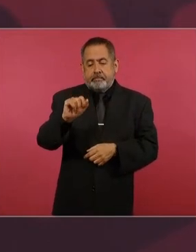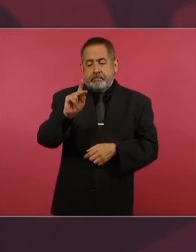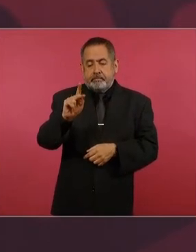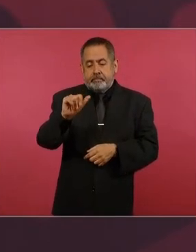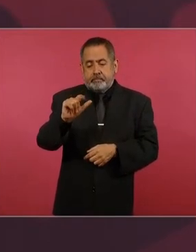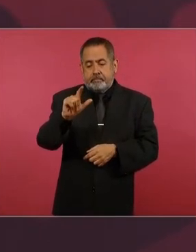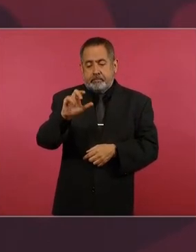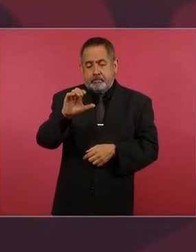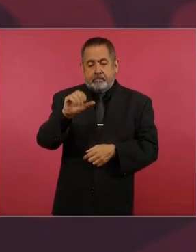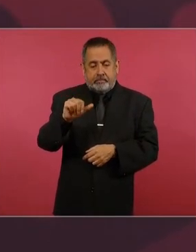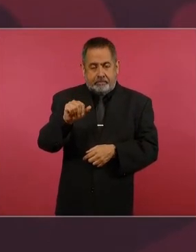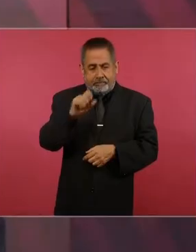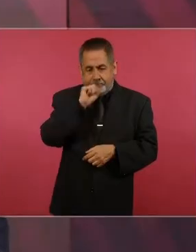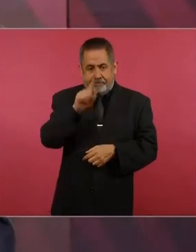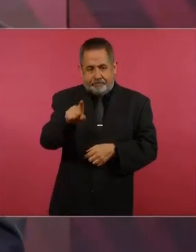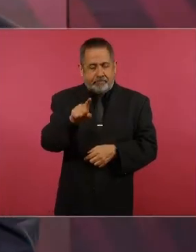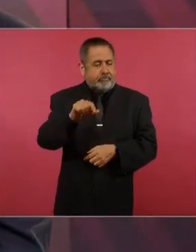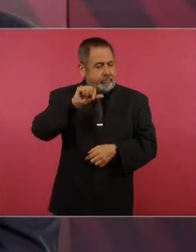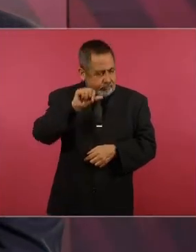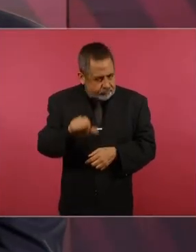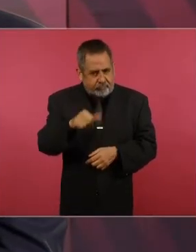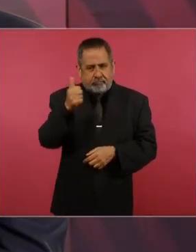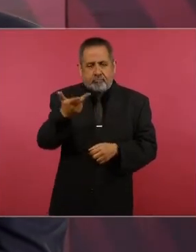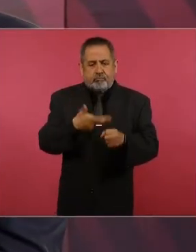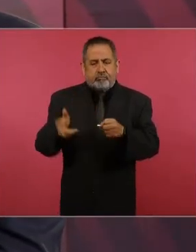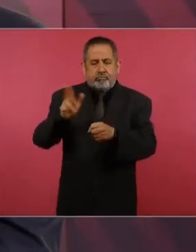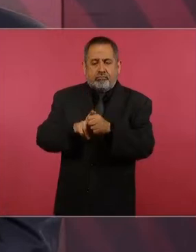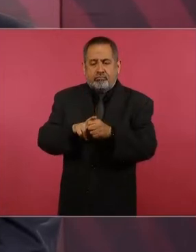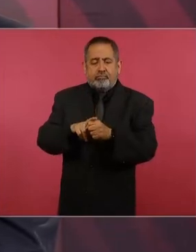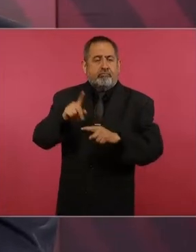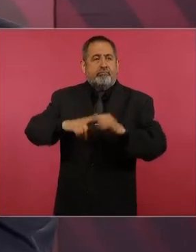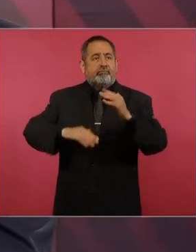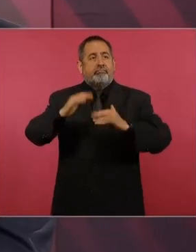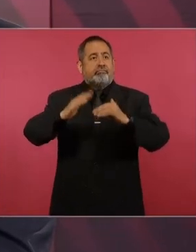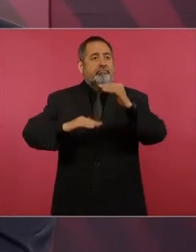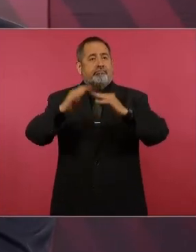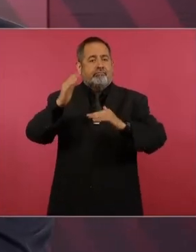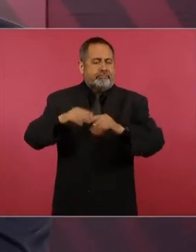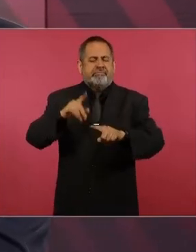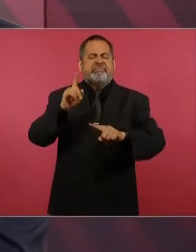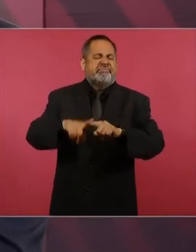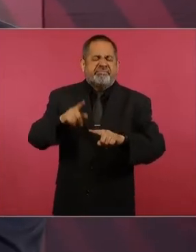Otro hospital. ¿Quién hizo ese hospital?